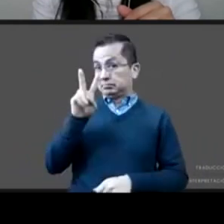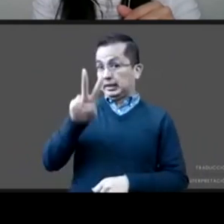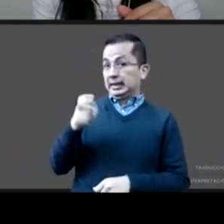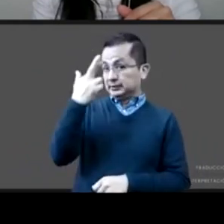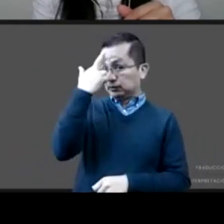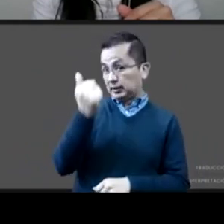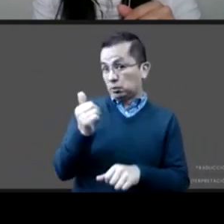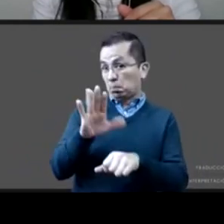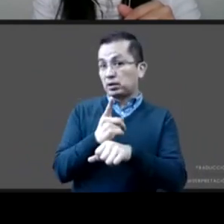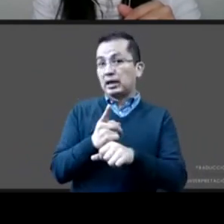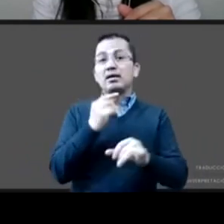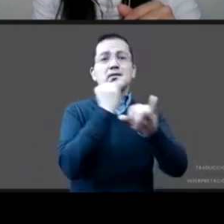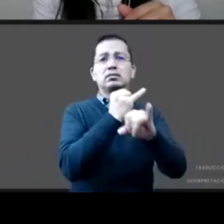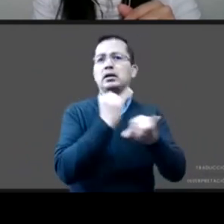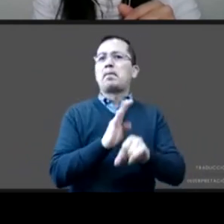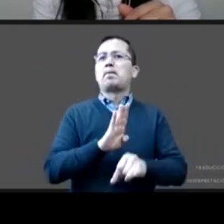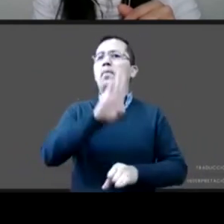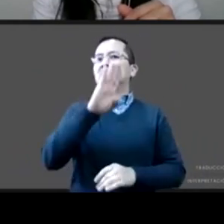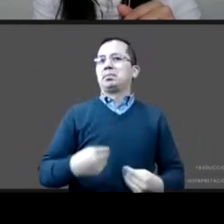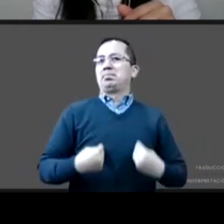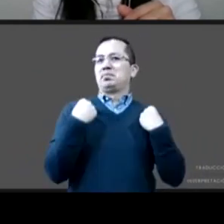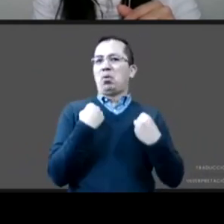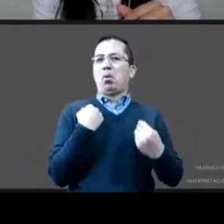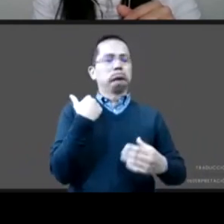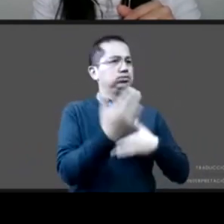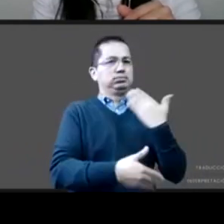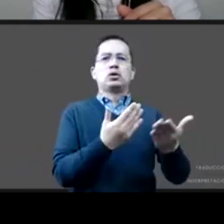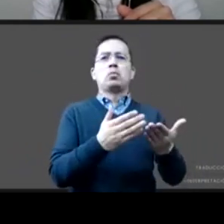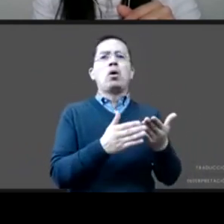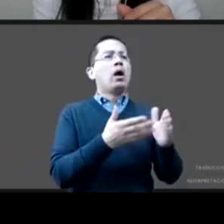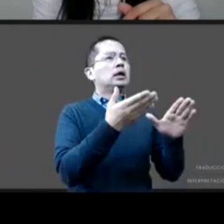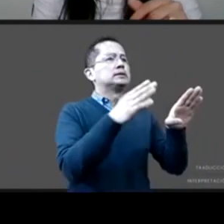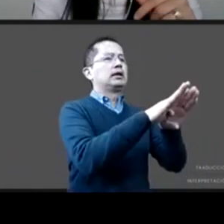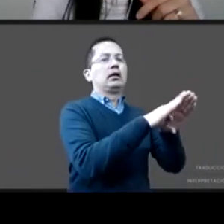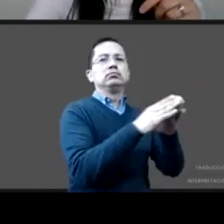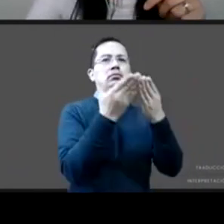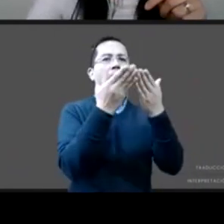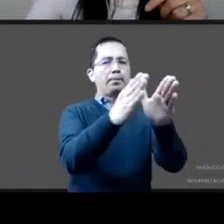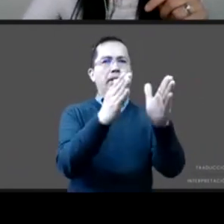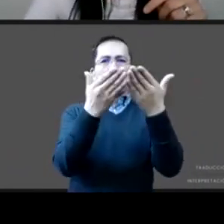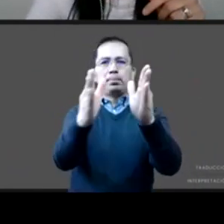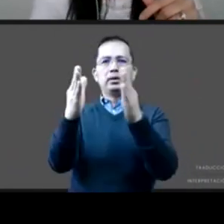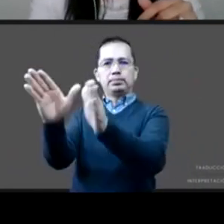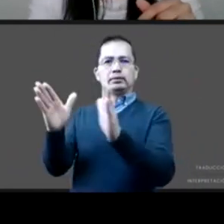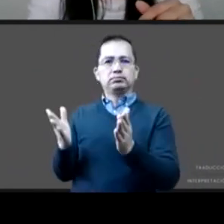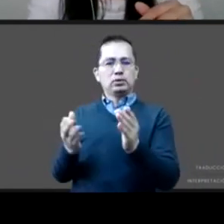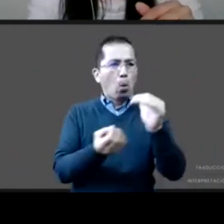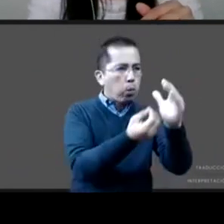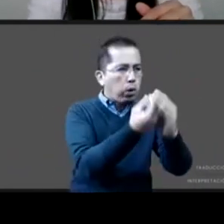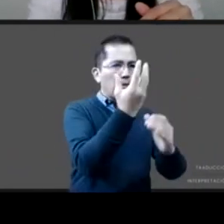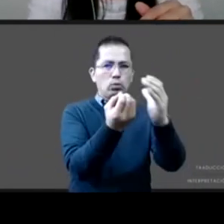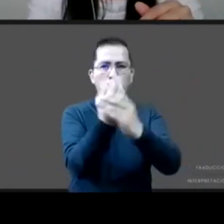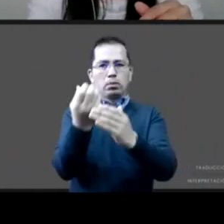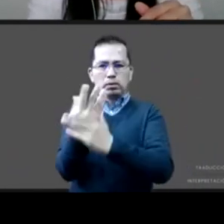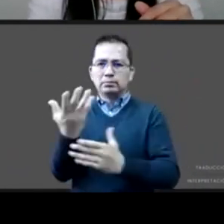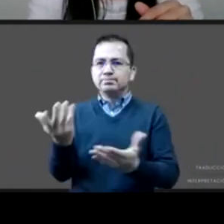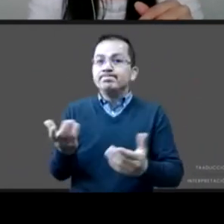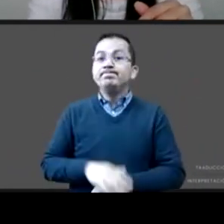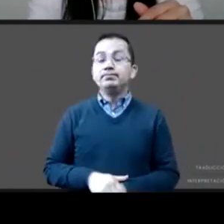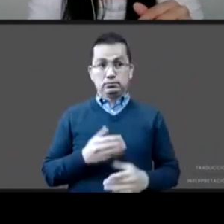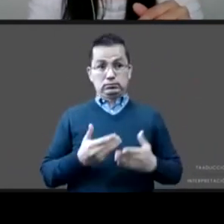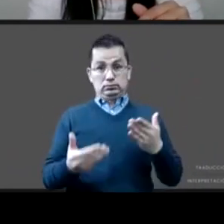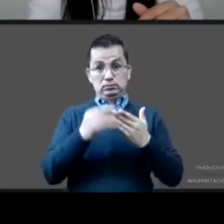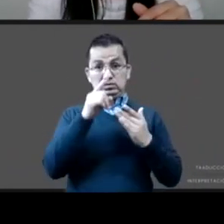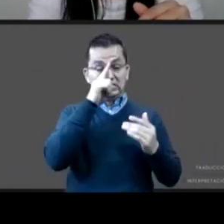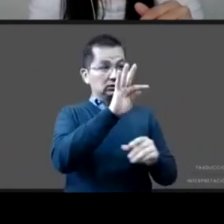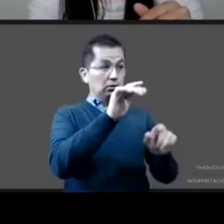hay nuevas formas. Cuando se cierra una puerta, abren otras, ¿no? Entonces nos plantean, por ejemplo, que si están ya mirando que hay plataformas que